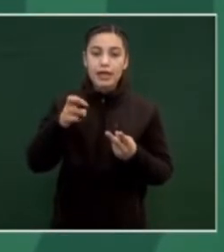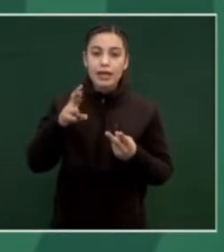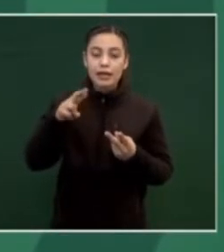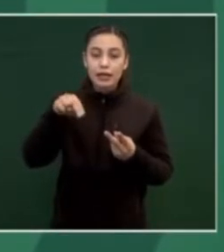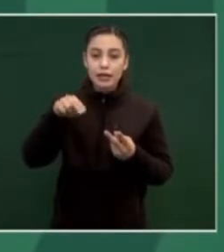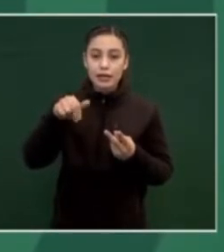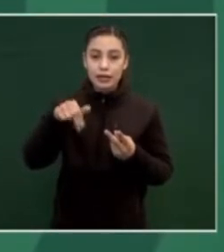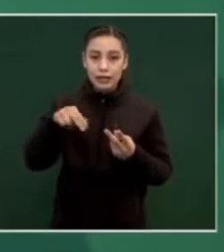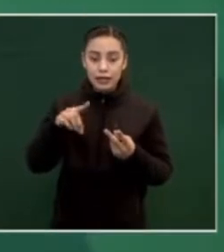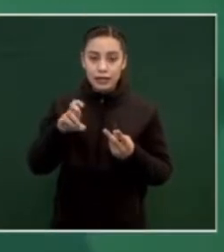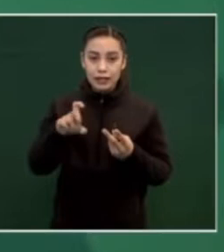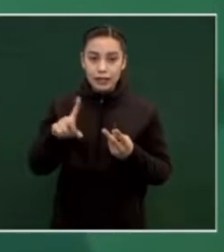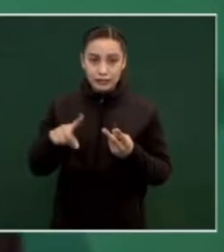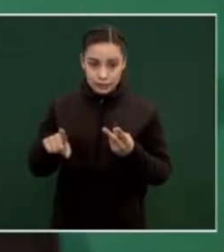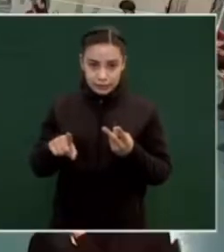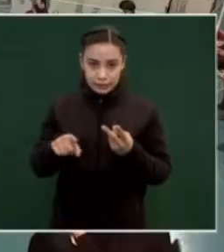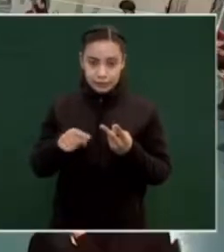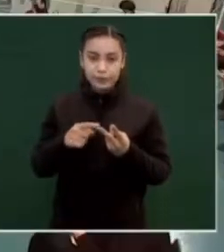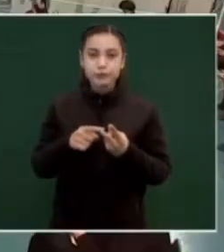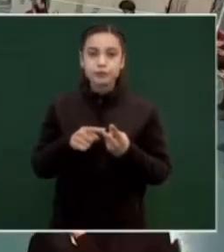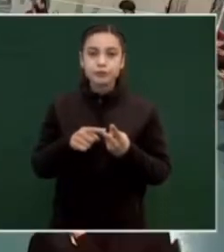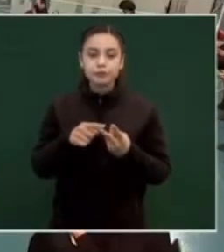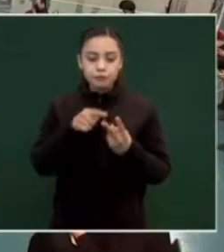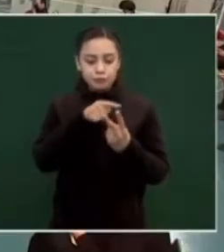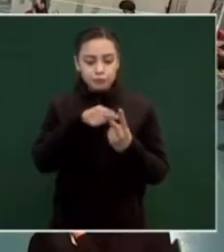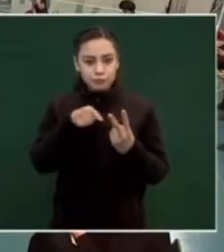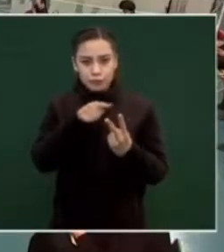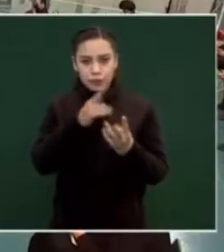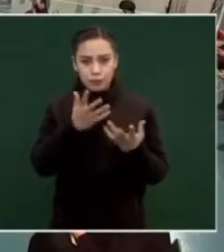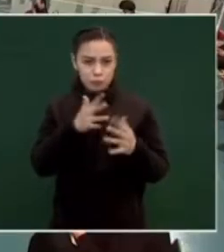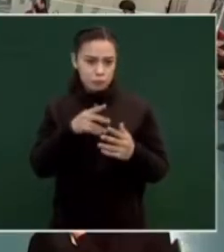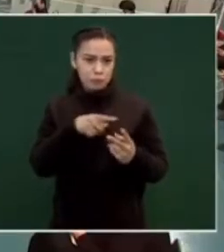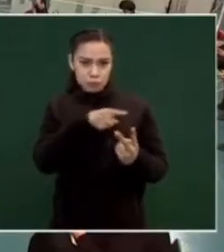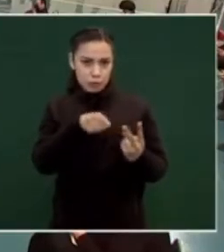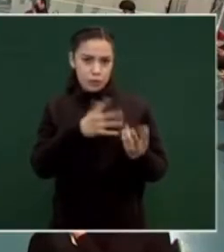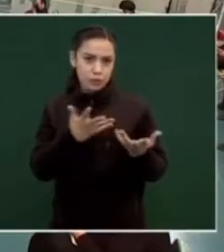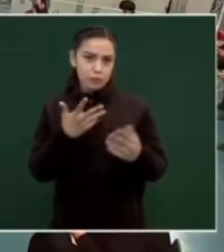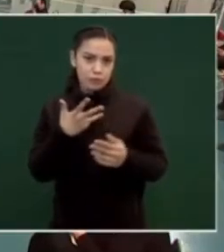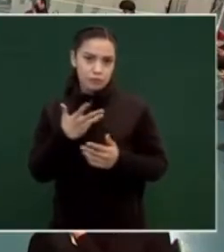ya con esos tengo